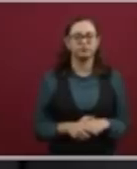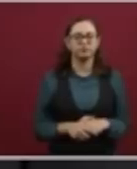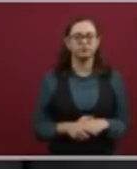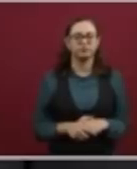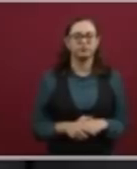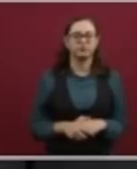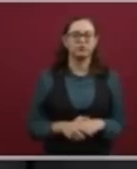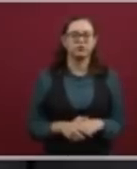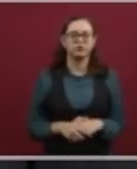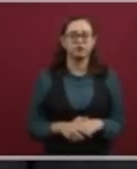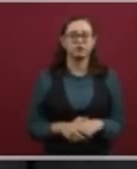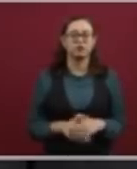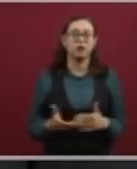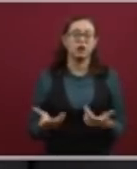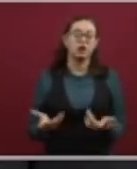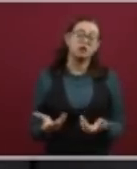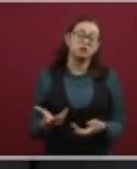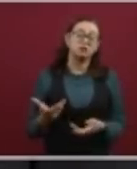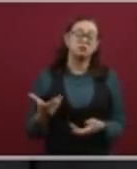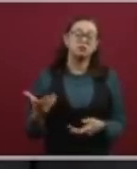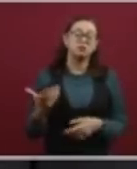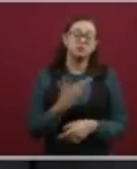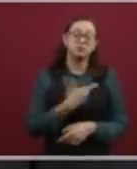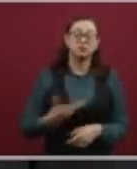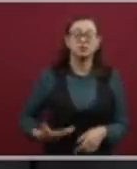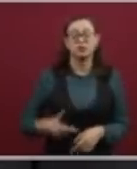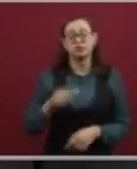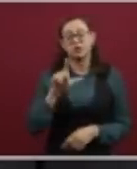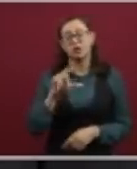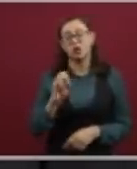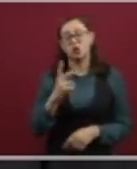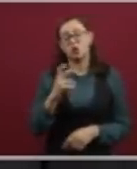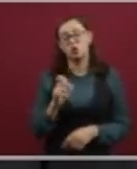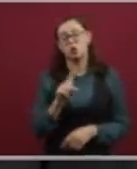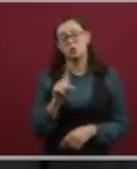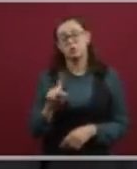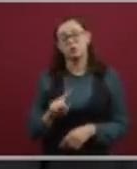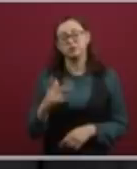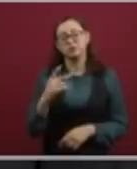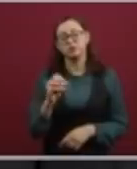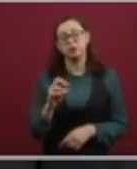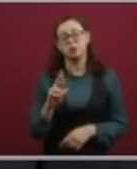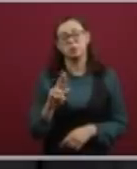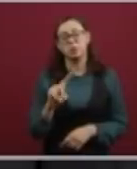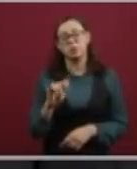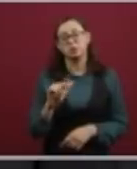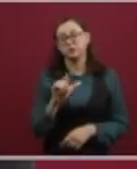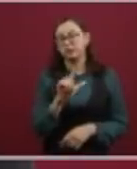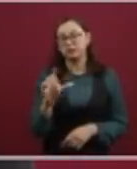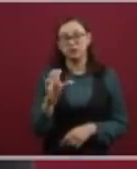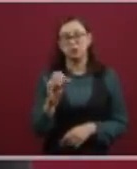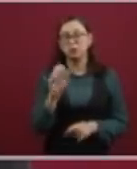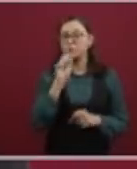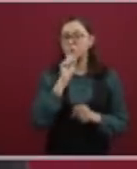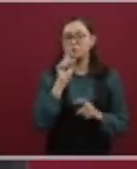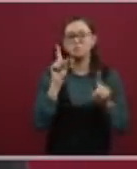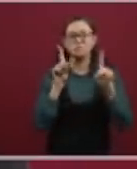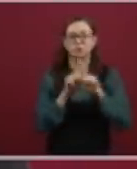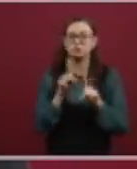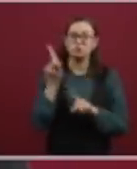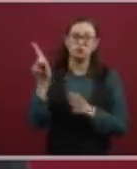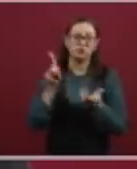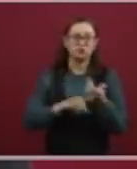el licenciado López Portillo, pasó algo parecido. En una imprenta de Bellas